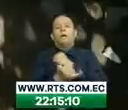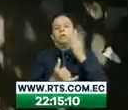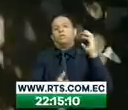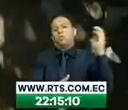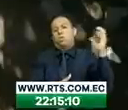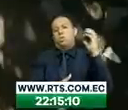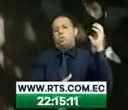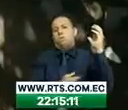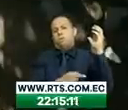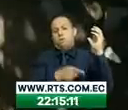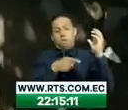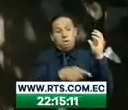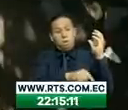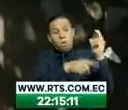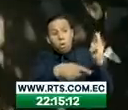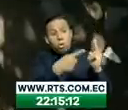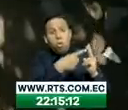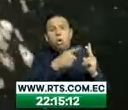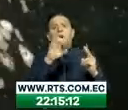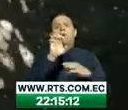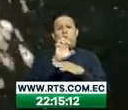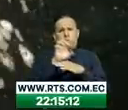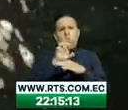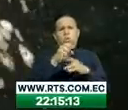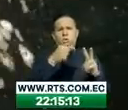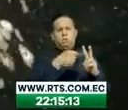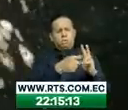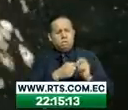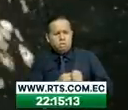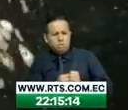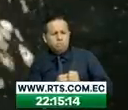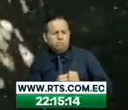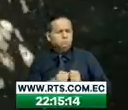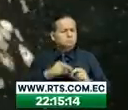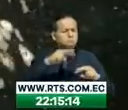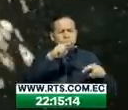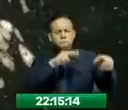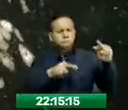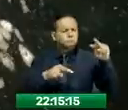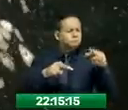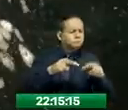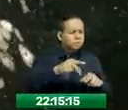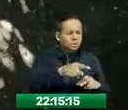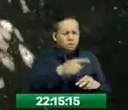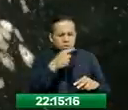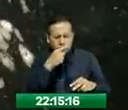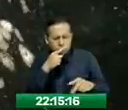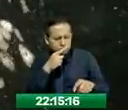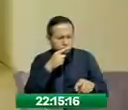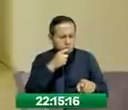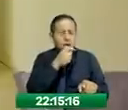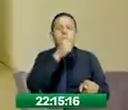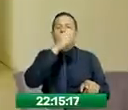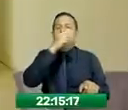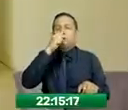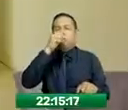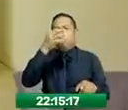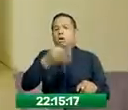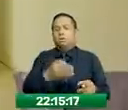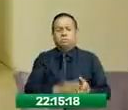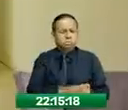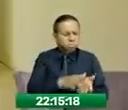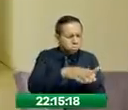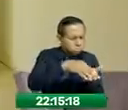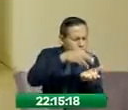el segundo es ecuatoriano tras conocer el contenido de los bloques se logró determinar que se trataba de una sustancia